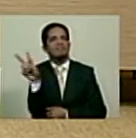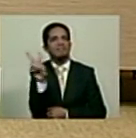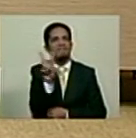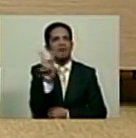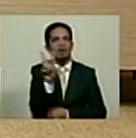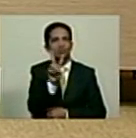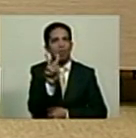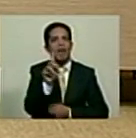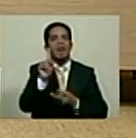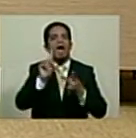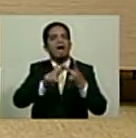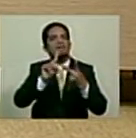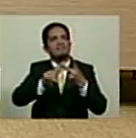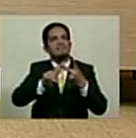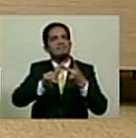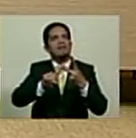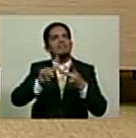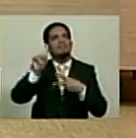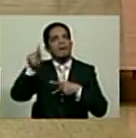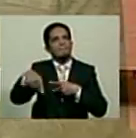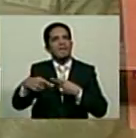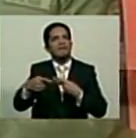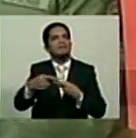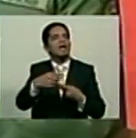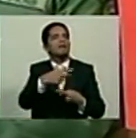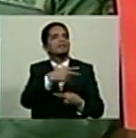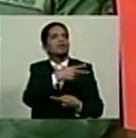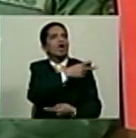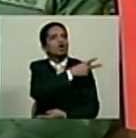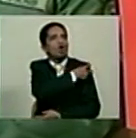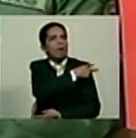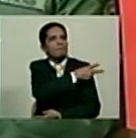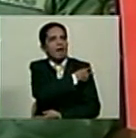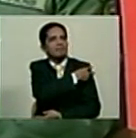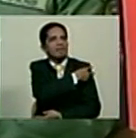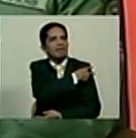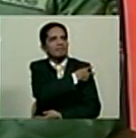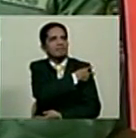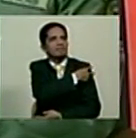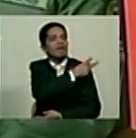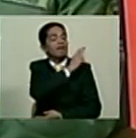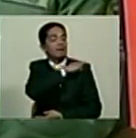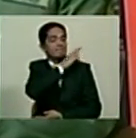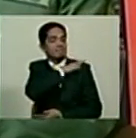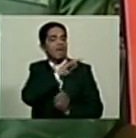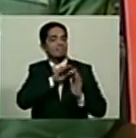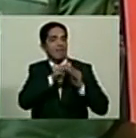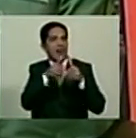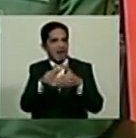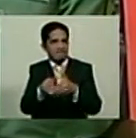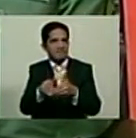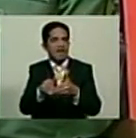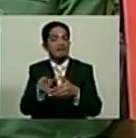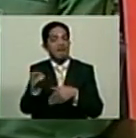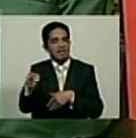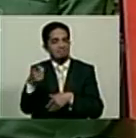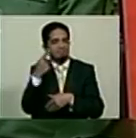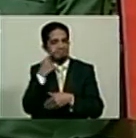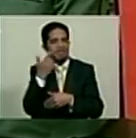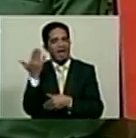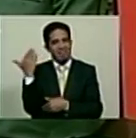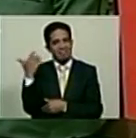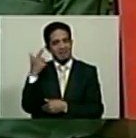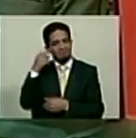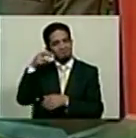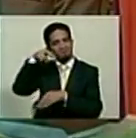y está además el comandante el capitán de navío que estaba comandando el buque Cariña